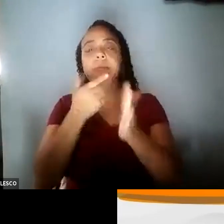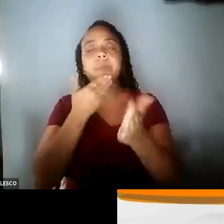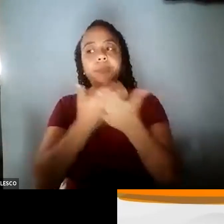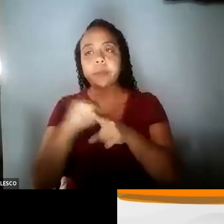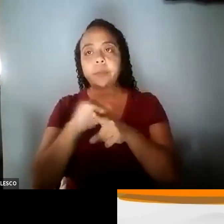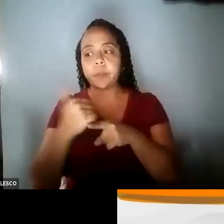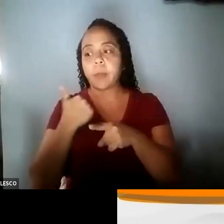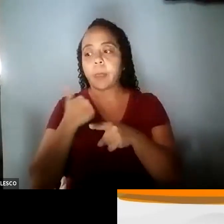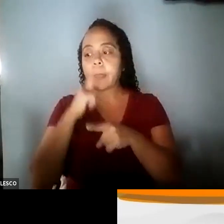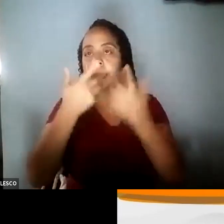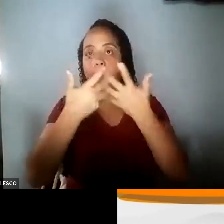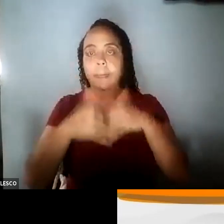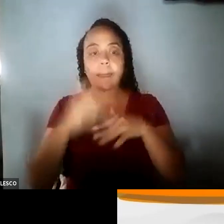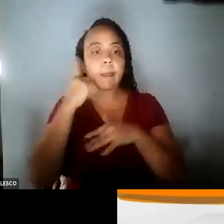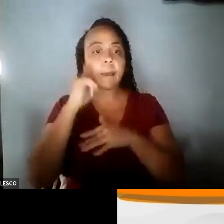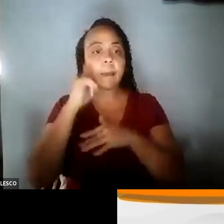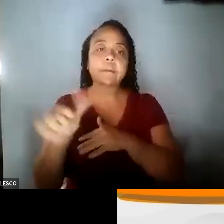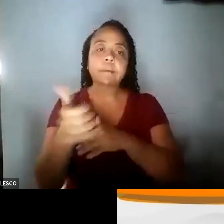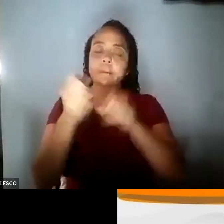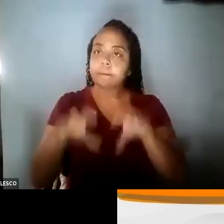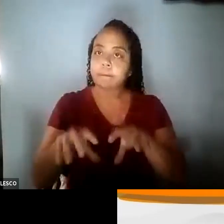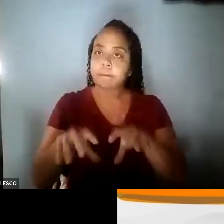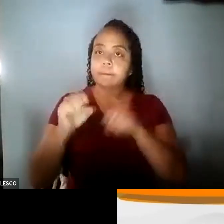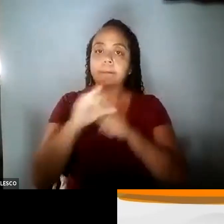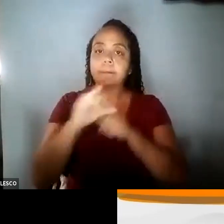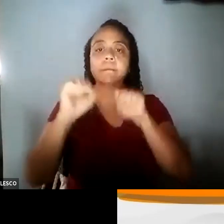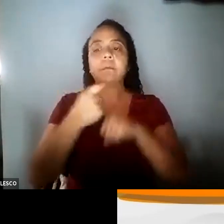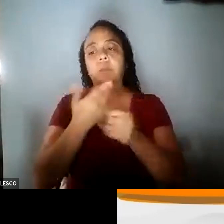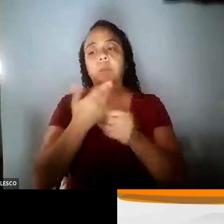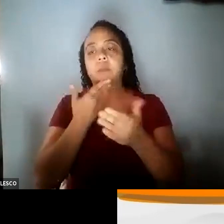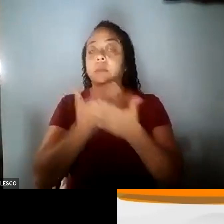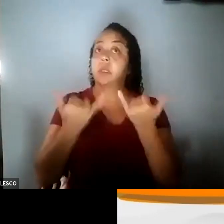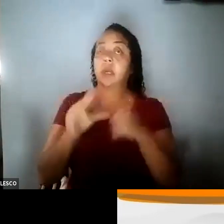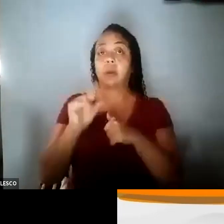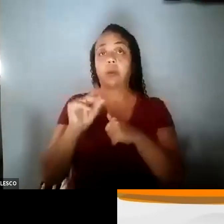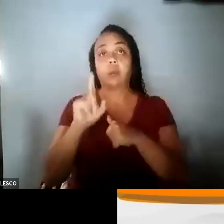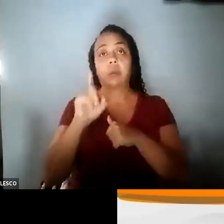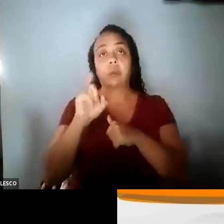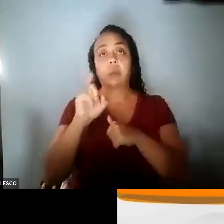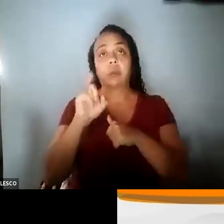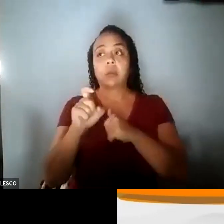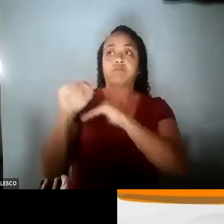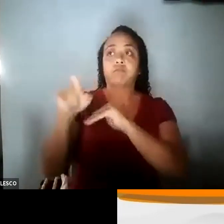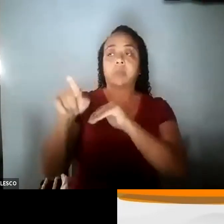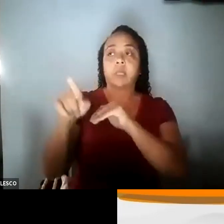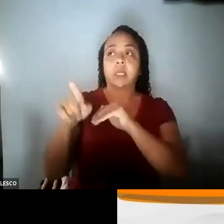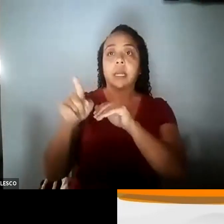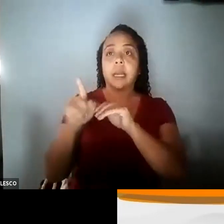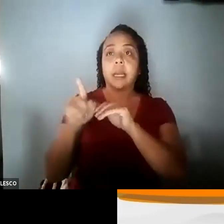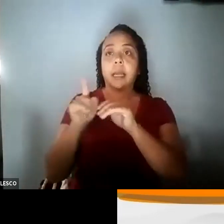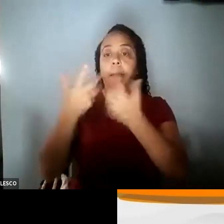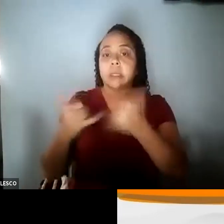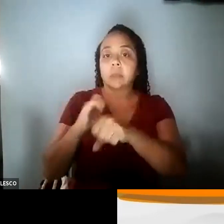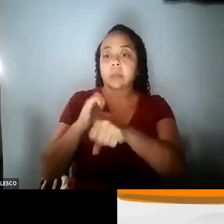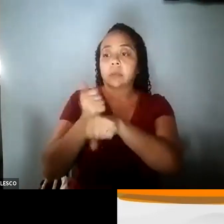una empresa para que otra la pueda adoptar y pueda decir bueno ya no tengo que inventar las ruedas de esta empresa ya inventó esto lo aplicó le